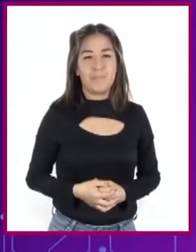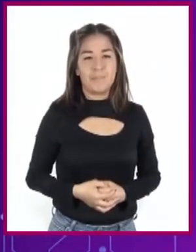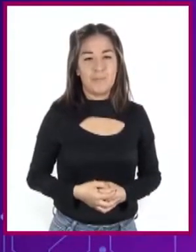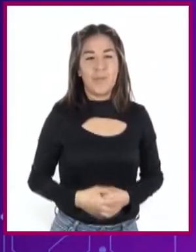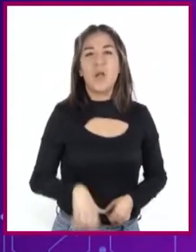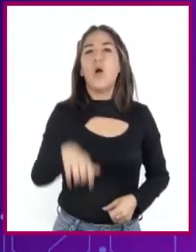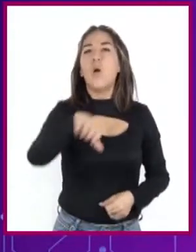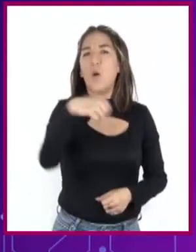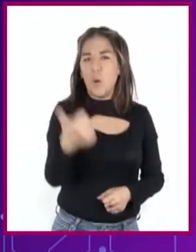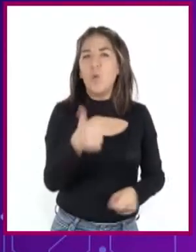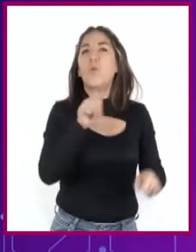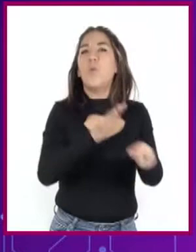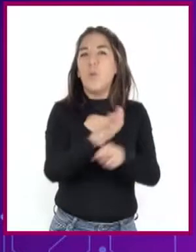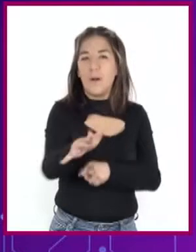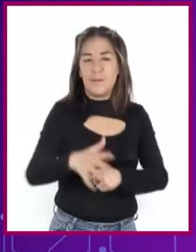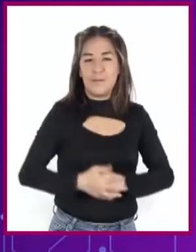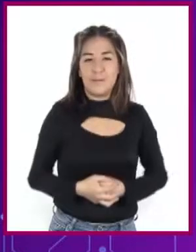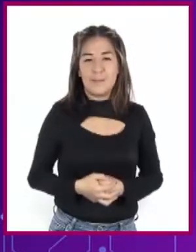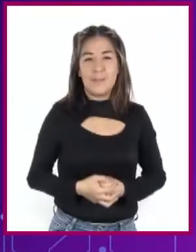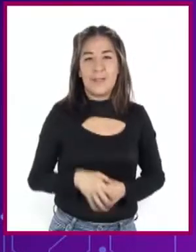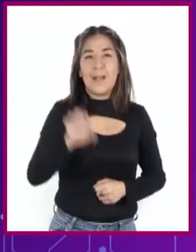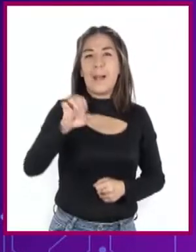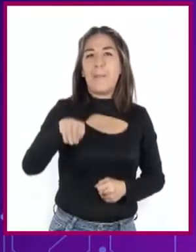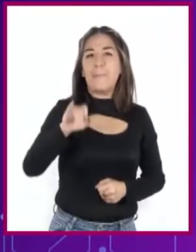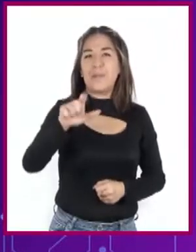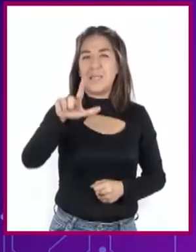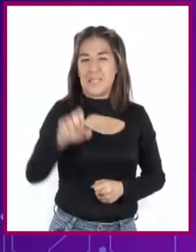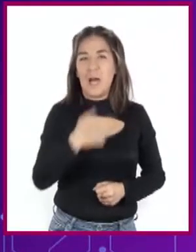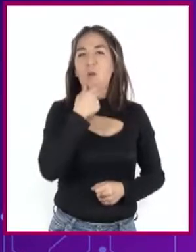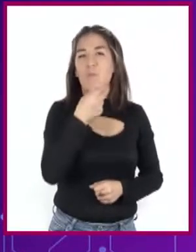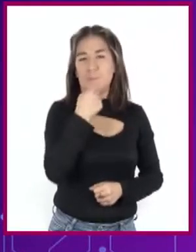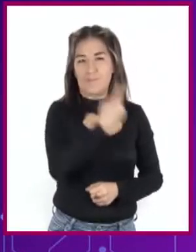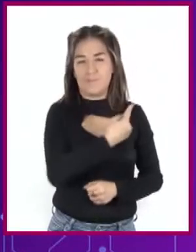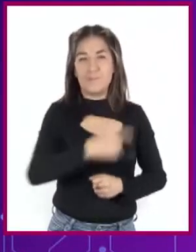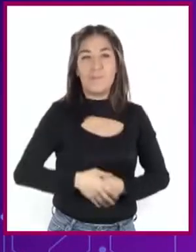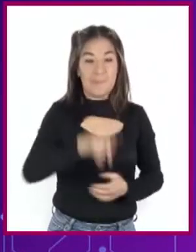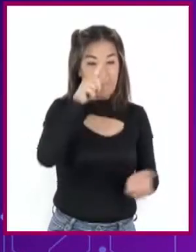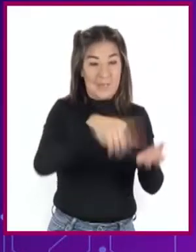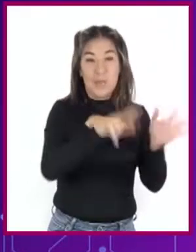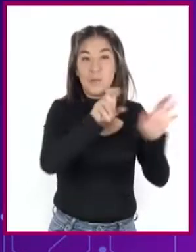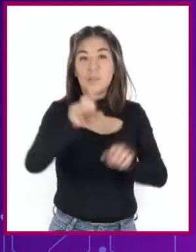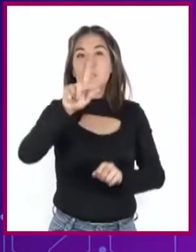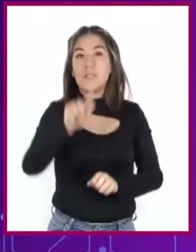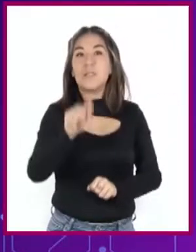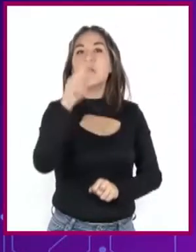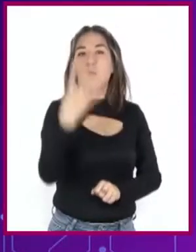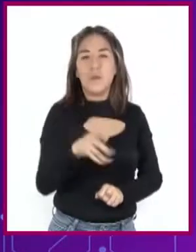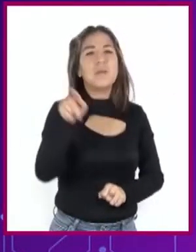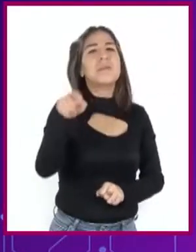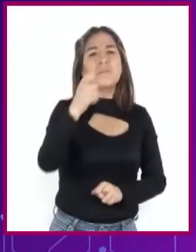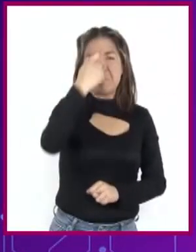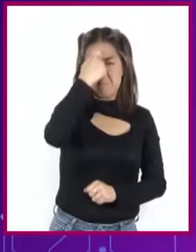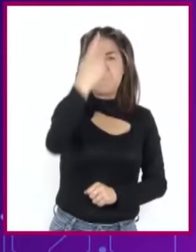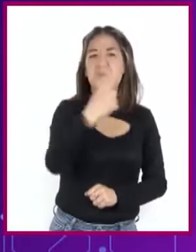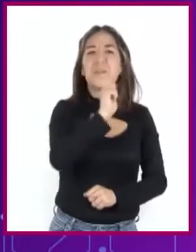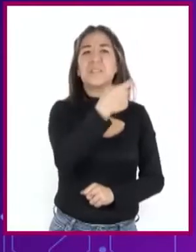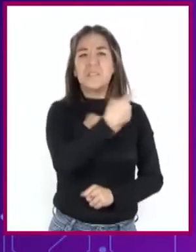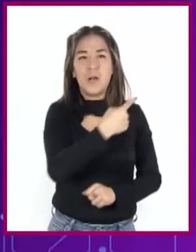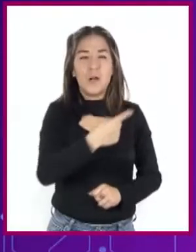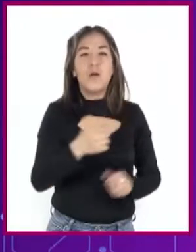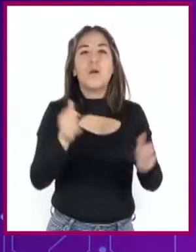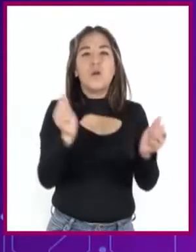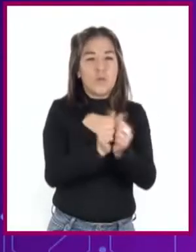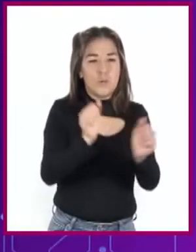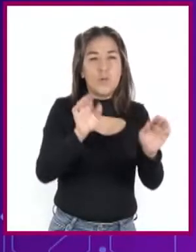Otro gran avance fue el que introdujo Emil Bodott en 1874, quien inventó un tipo de